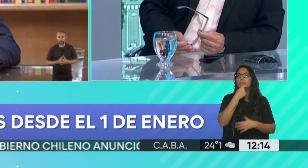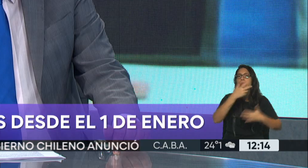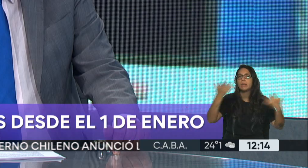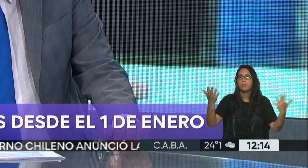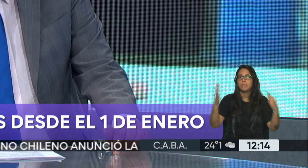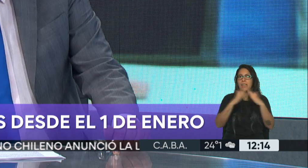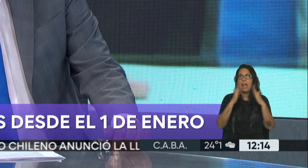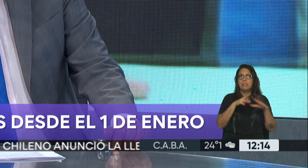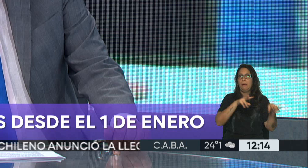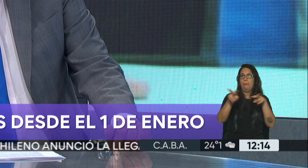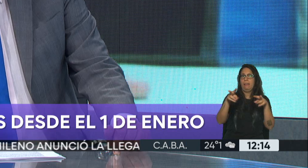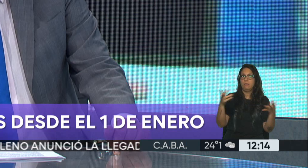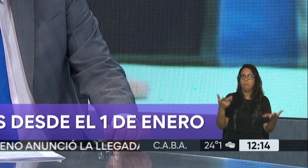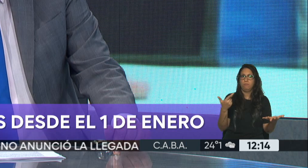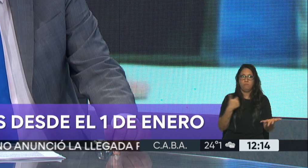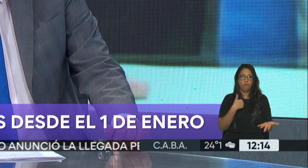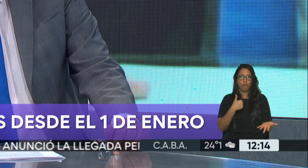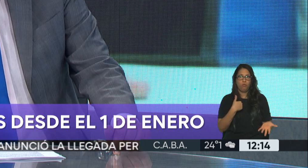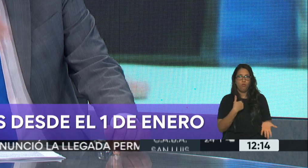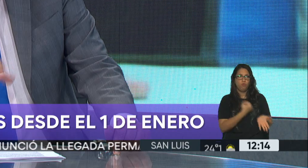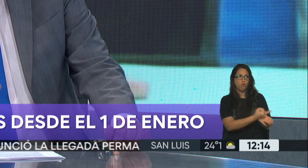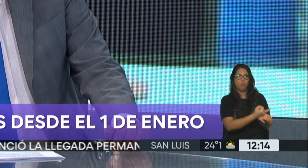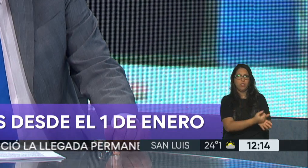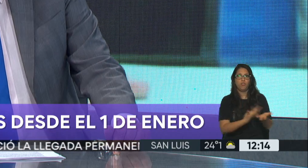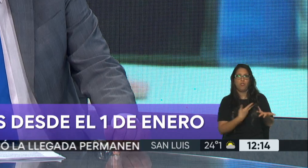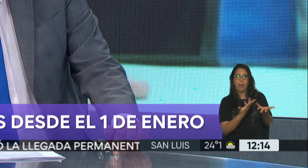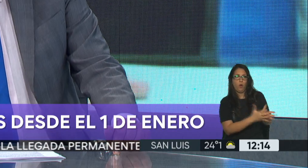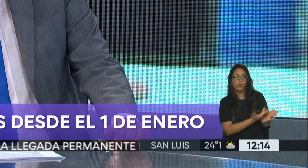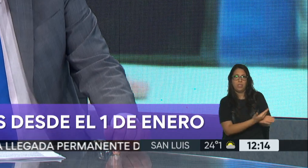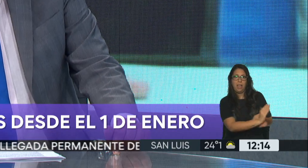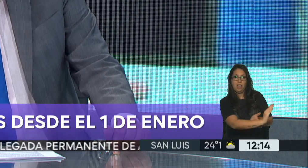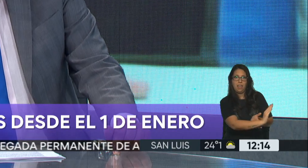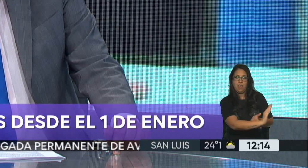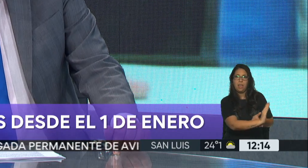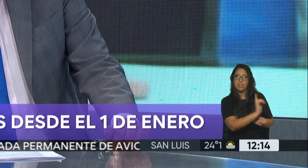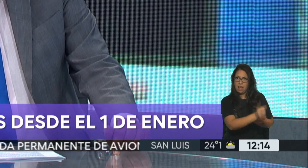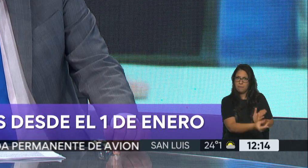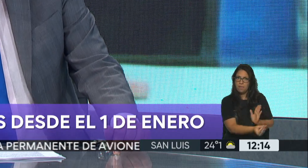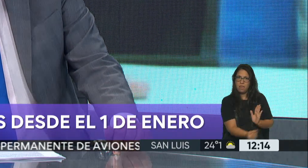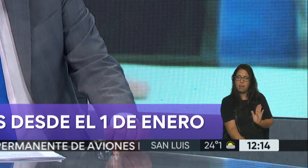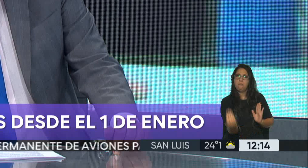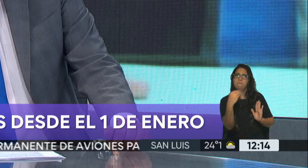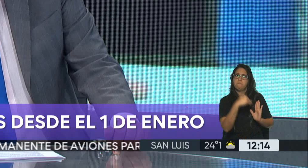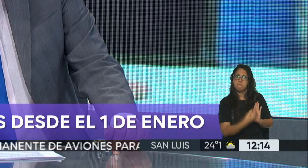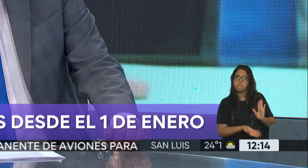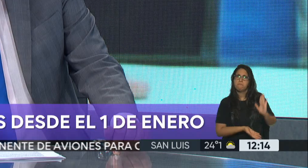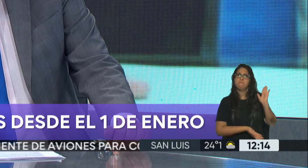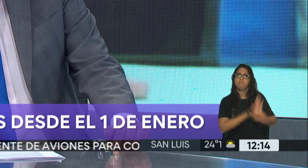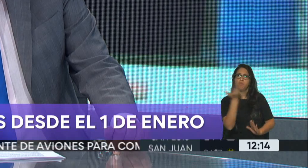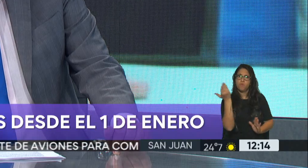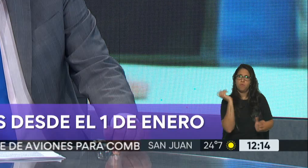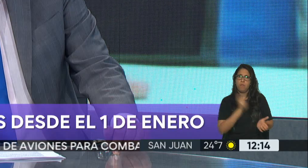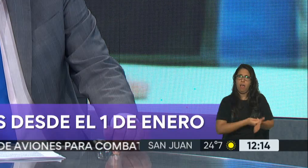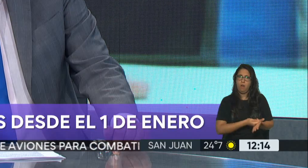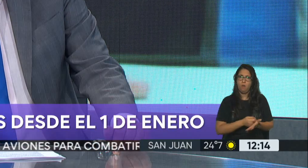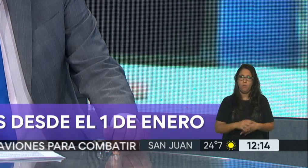quizás mucha gente pregunta, pero yo renuncié al subsidio, ¿también voy a ver impacto en el pago de la boleta?